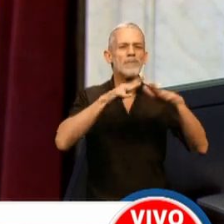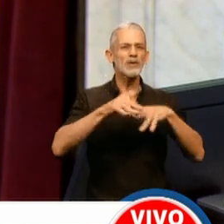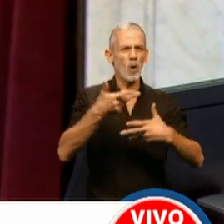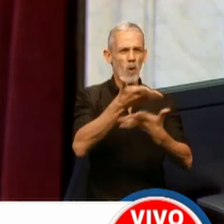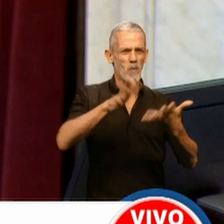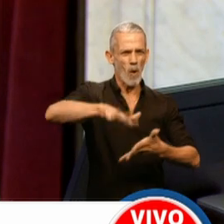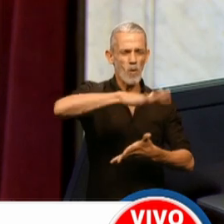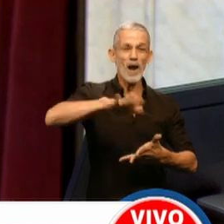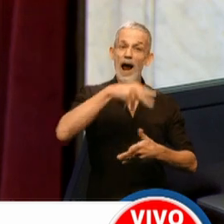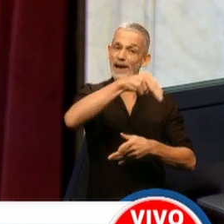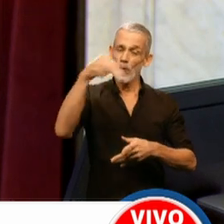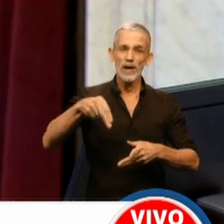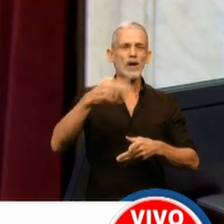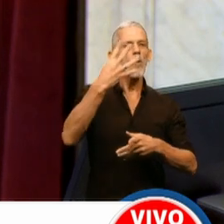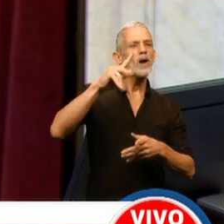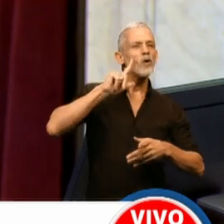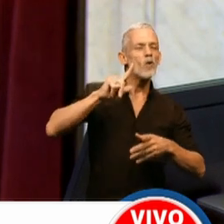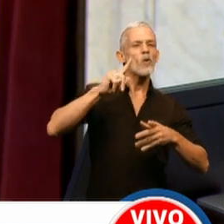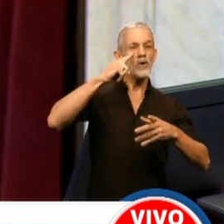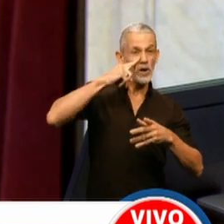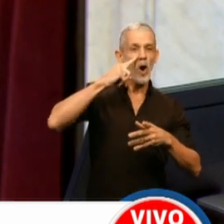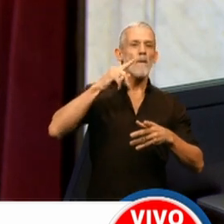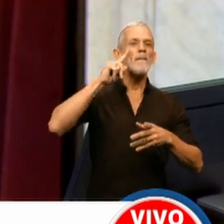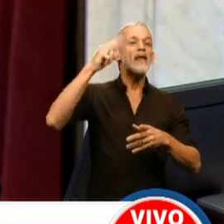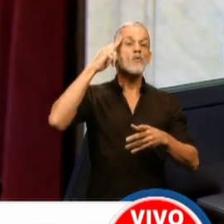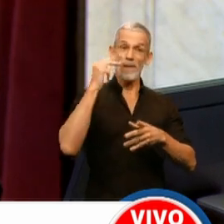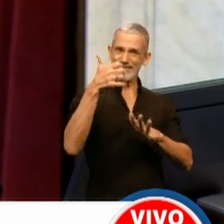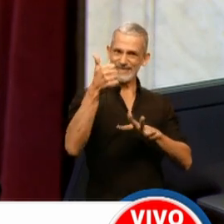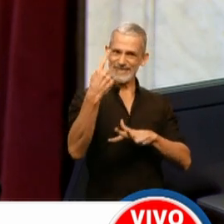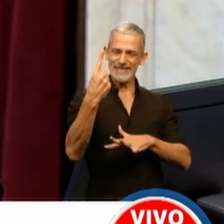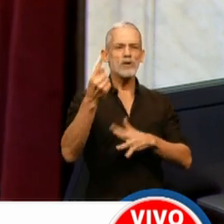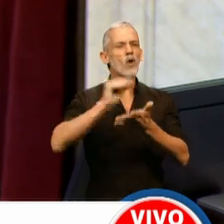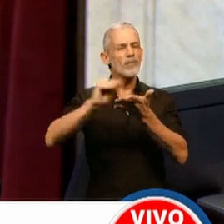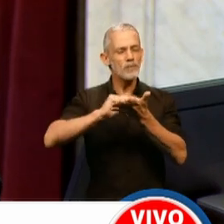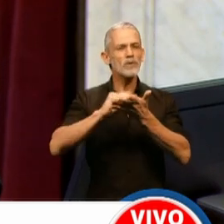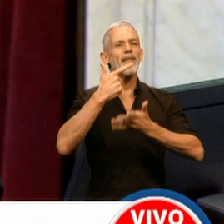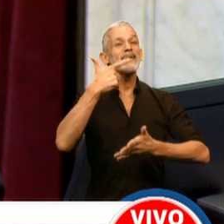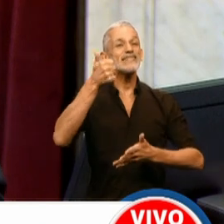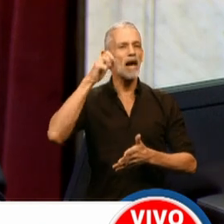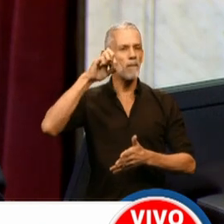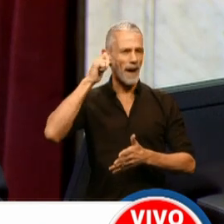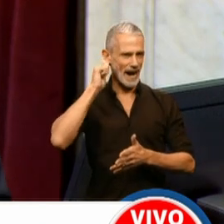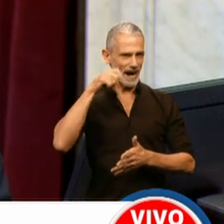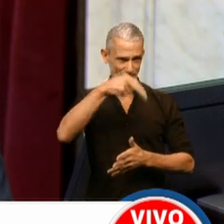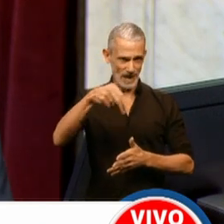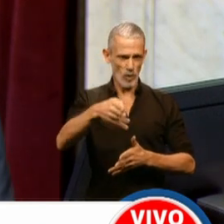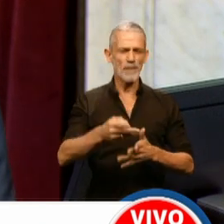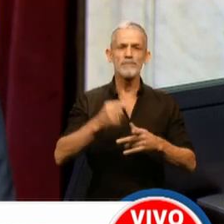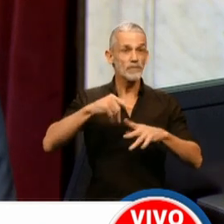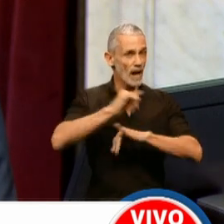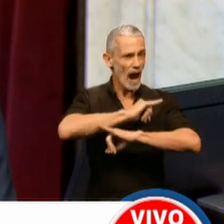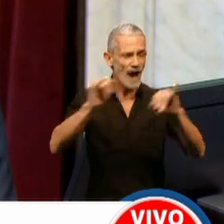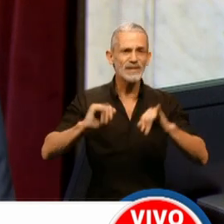4 de junio de 1961 tiene la palabra la diputada almas apaga les quiero recordar